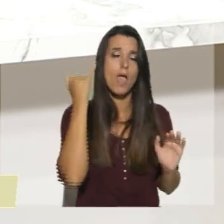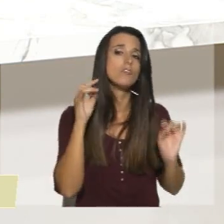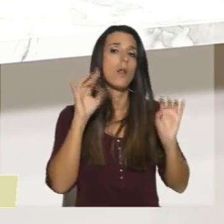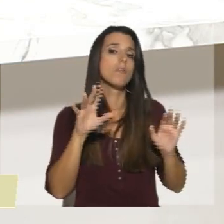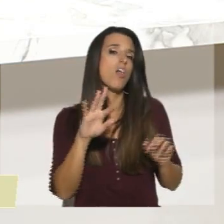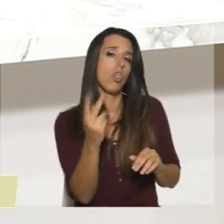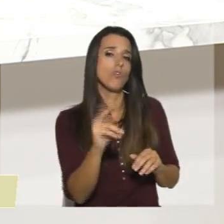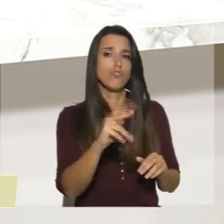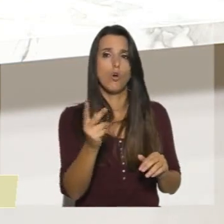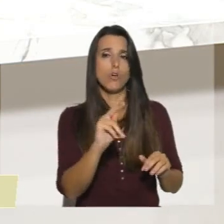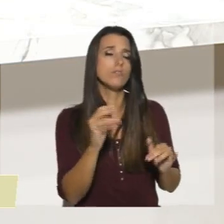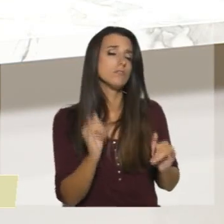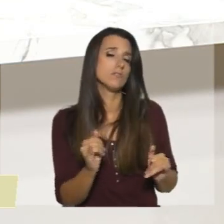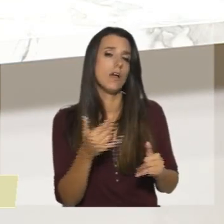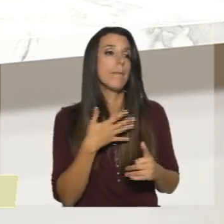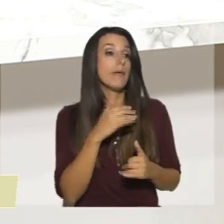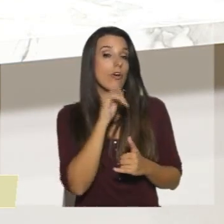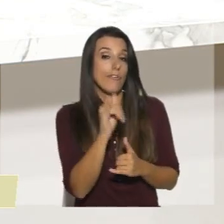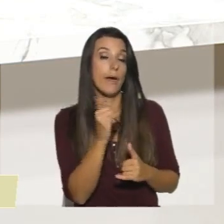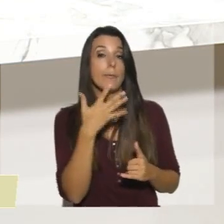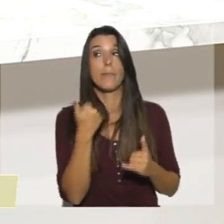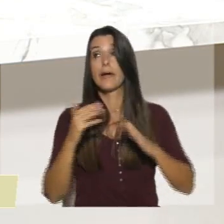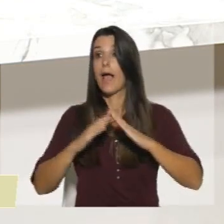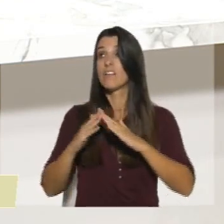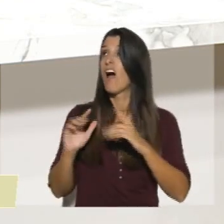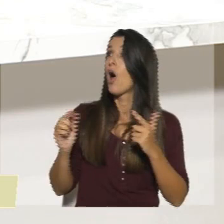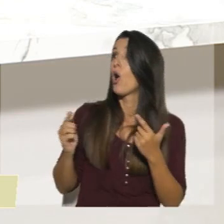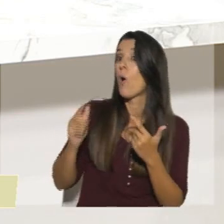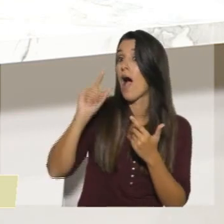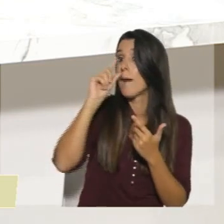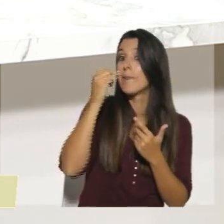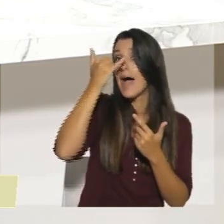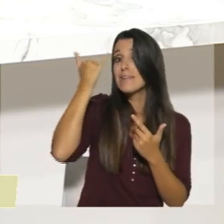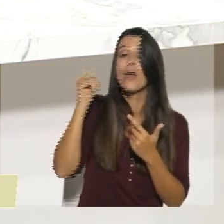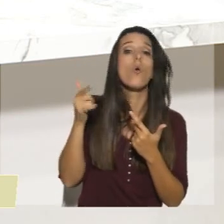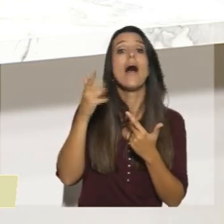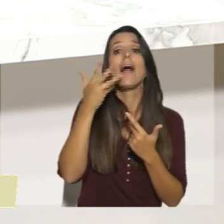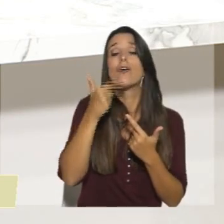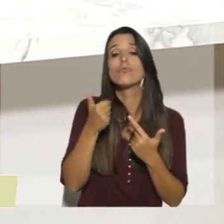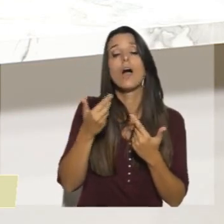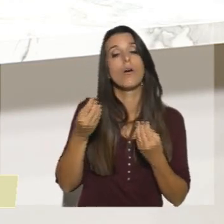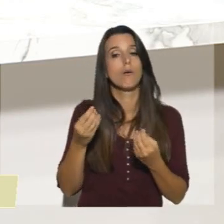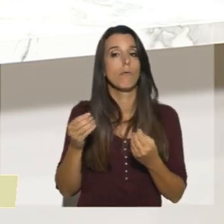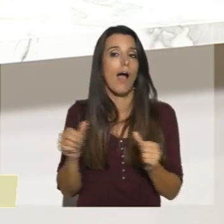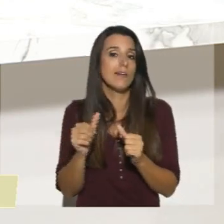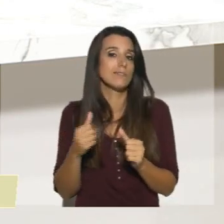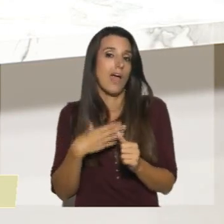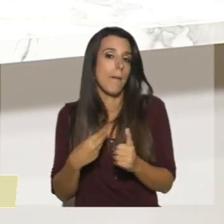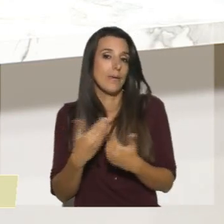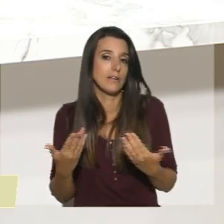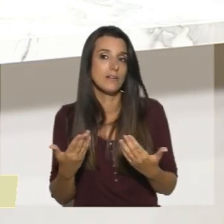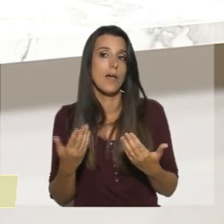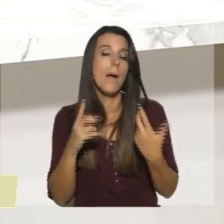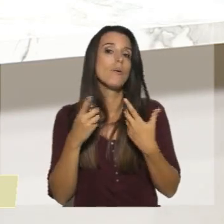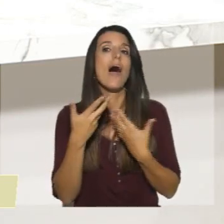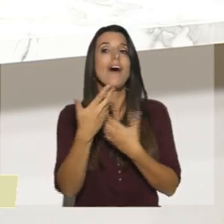las dos. Lo que me gusta contarte es que si vos en casa no conseguís o no querés gastar tanto en la receta, lo puedes hacer con esta que también perfecto. Te queda bien. Lo que te va a